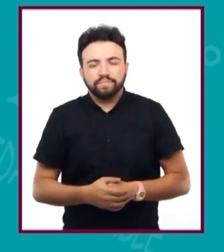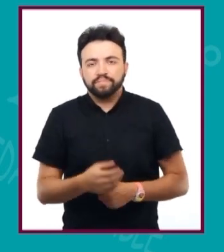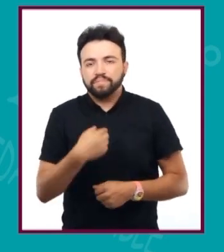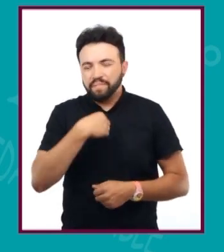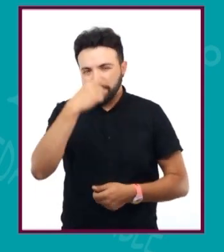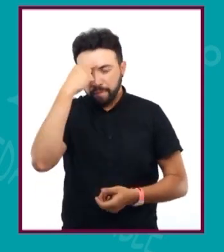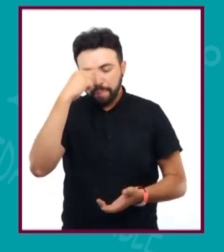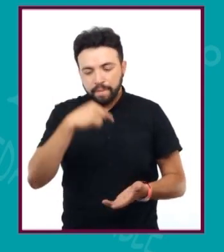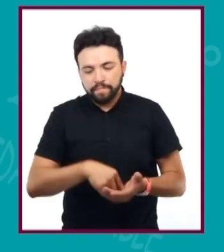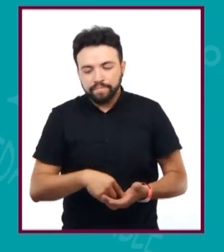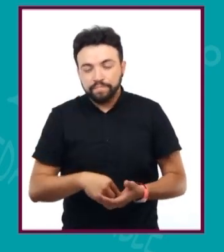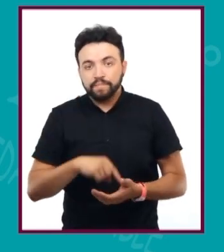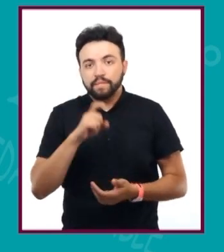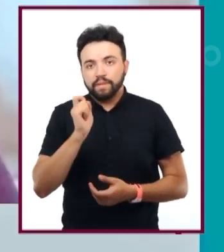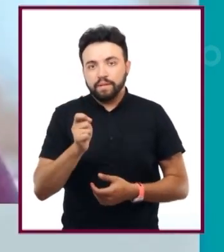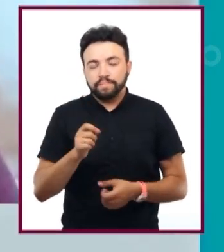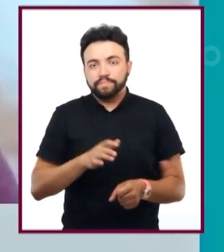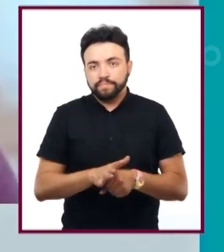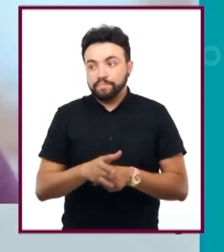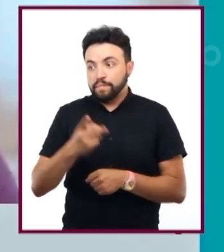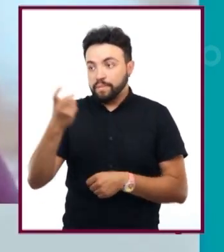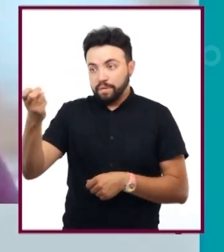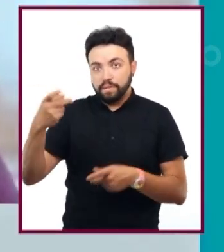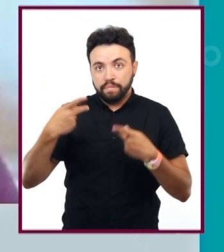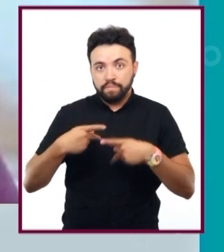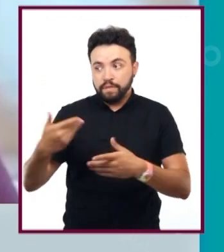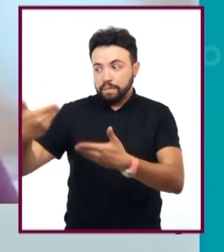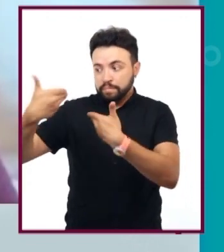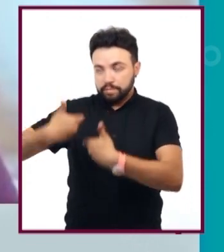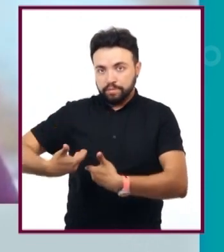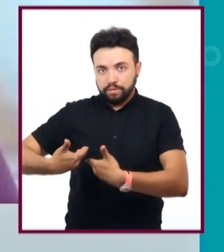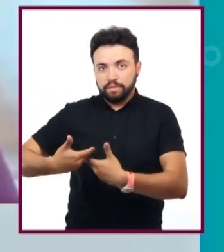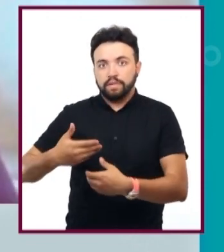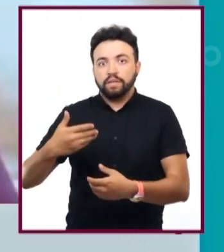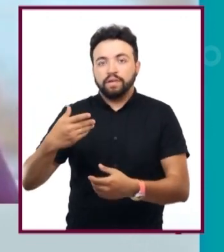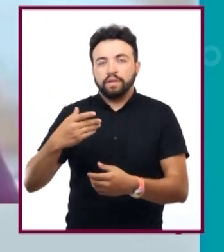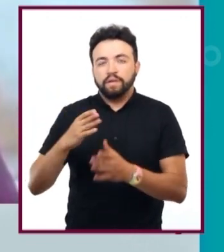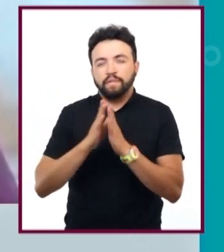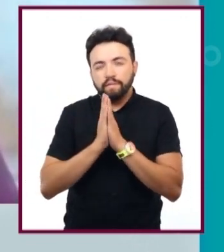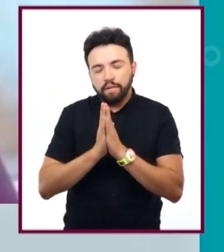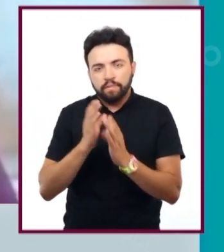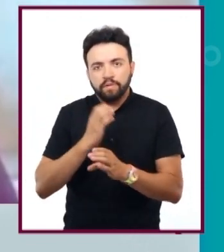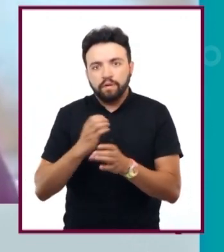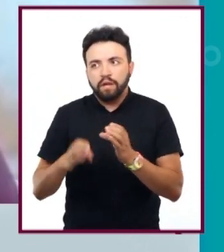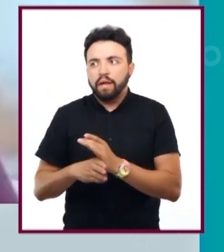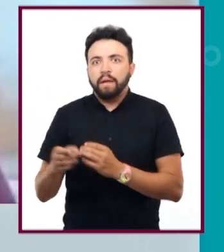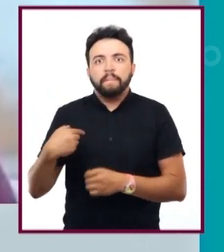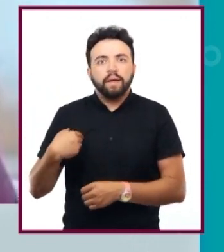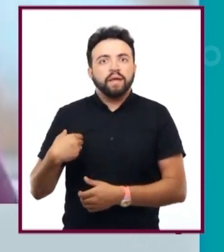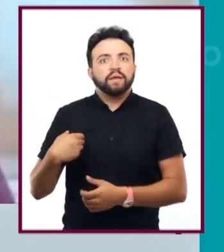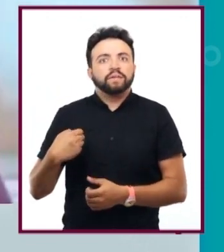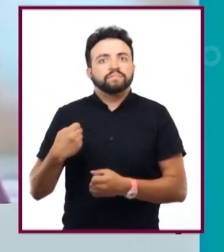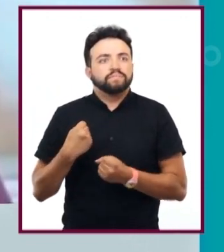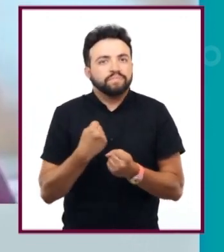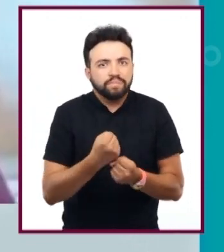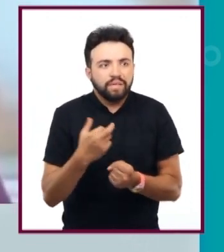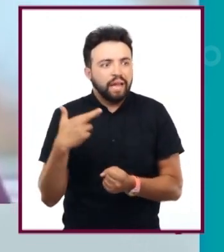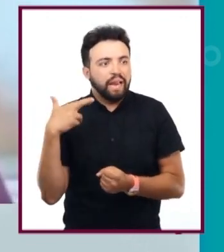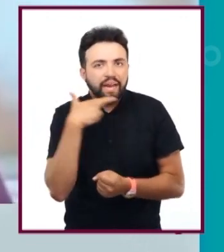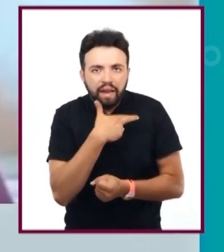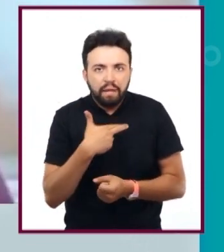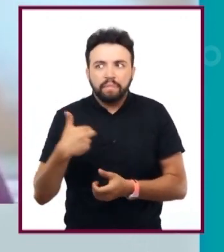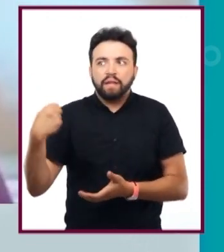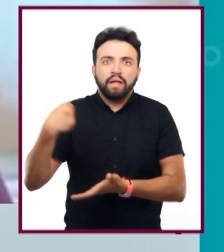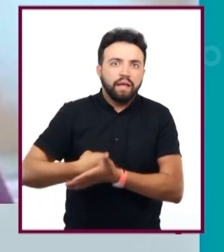Yo creo que más que nada, que la persona que te está pidiendo el favor te esté presionando